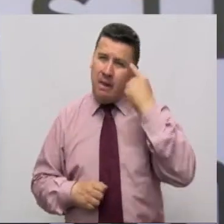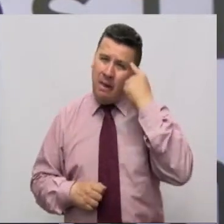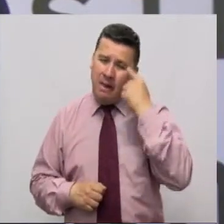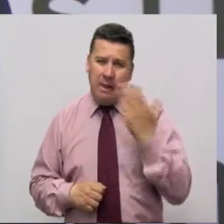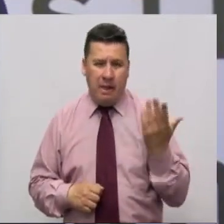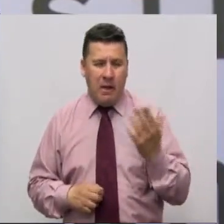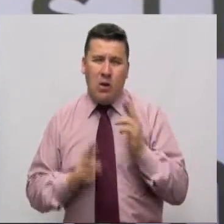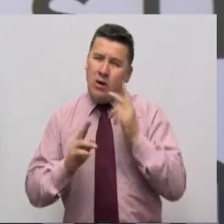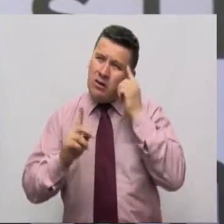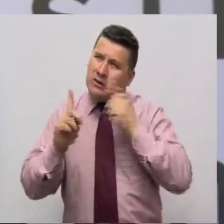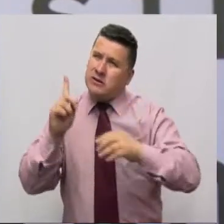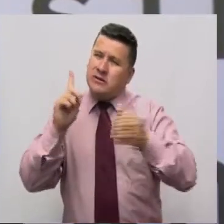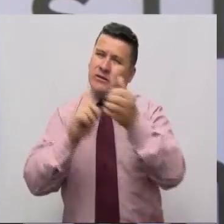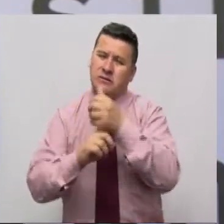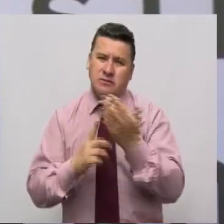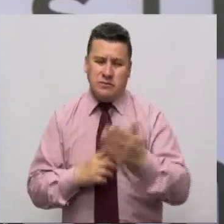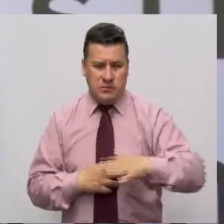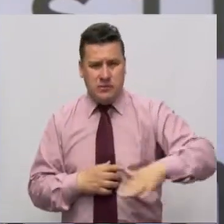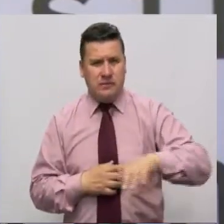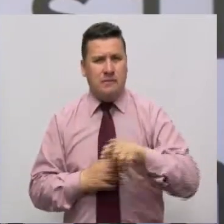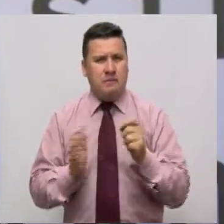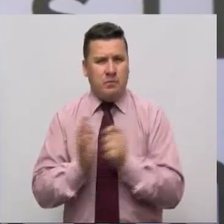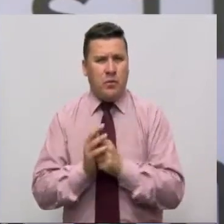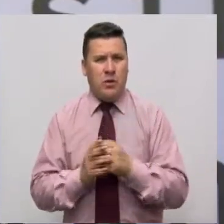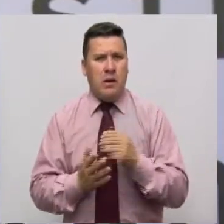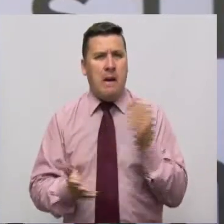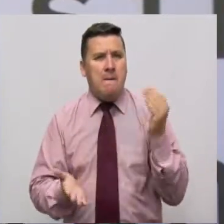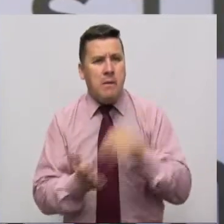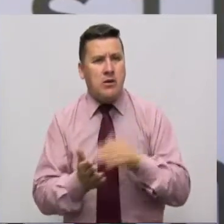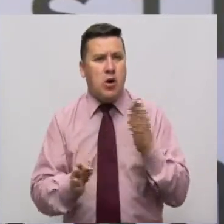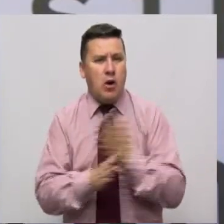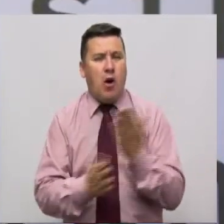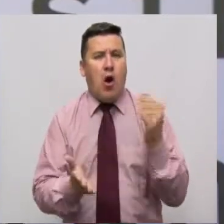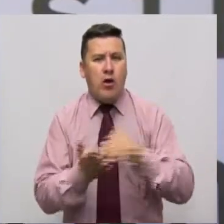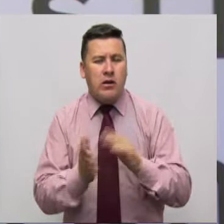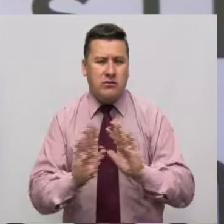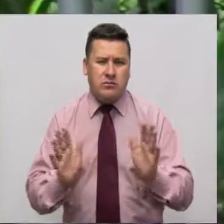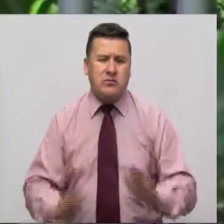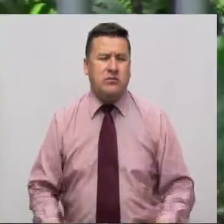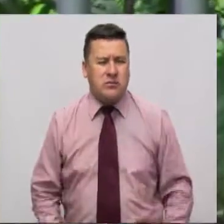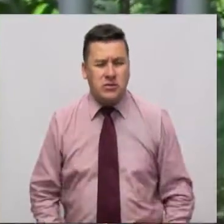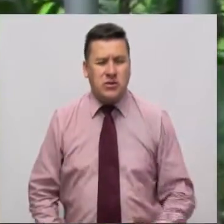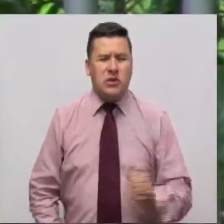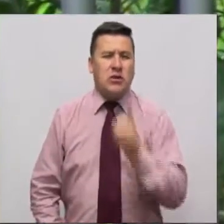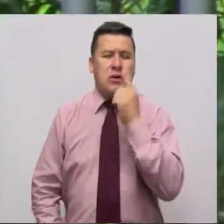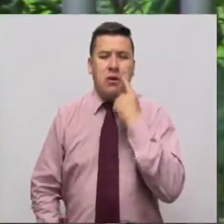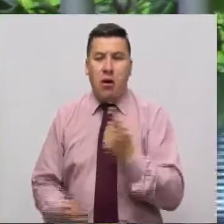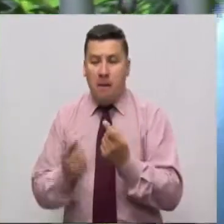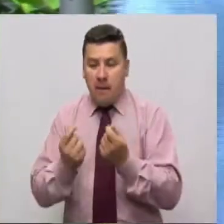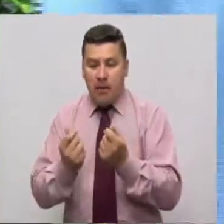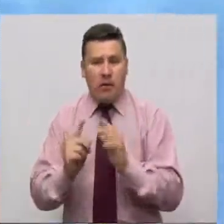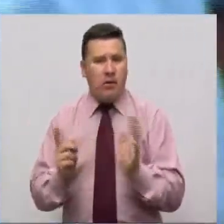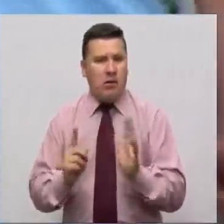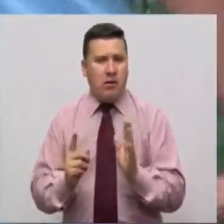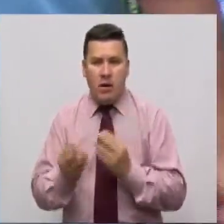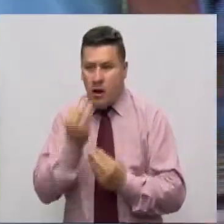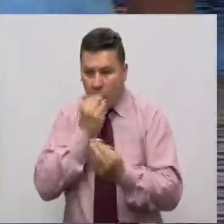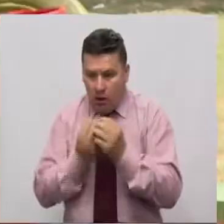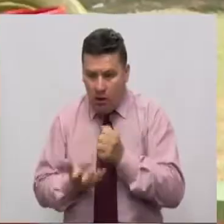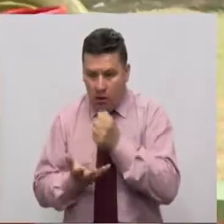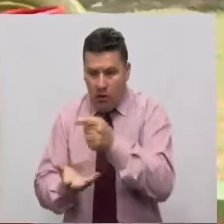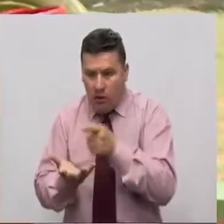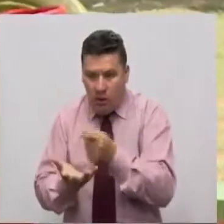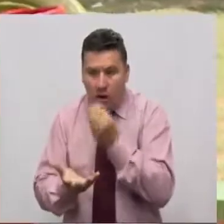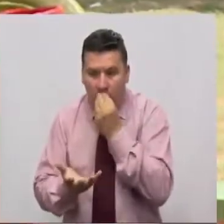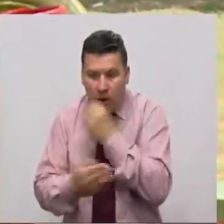podemos albergar alguna esperanza de que esto no siga ocurriendo? Pero no es solo la plata de